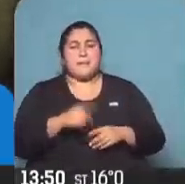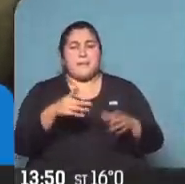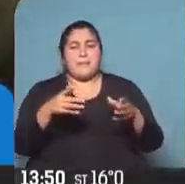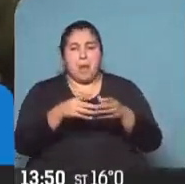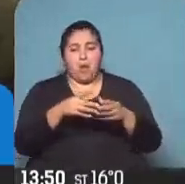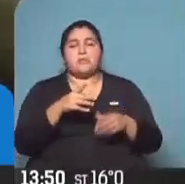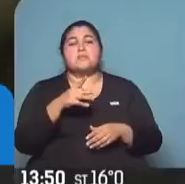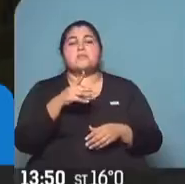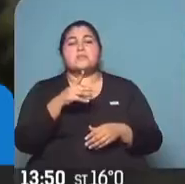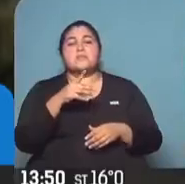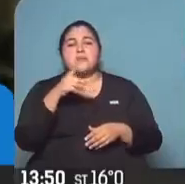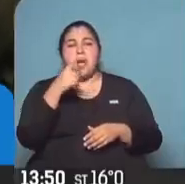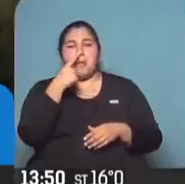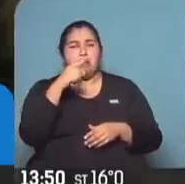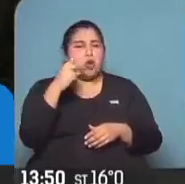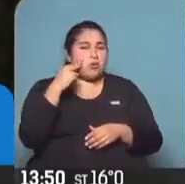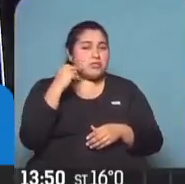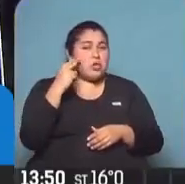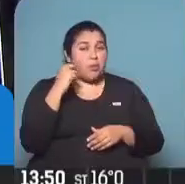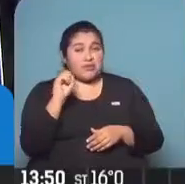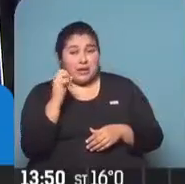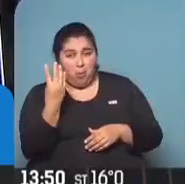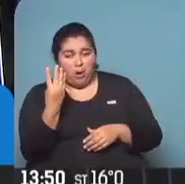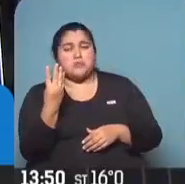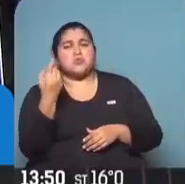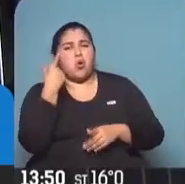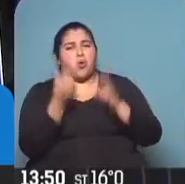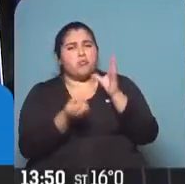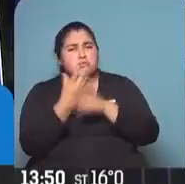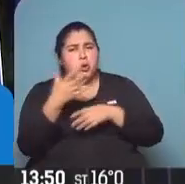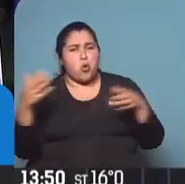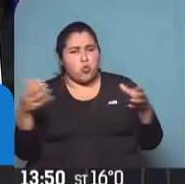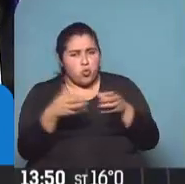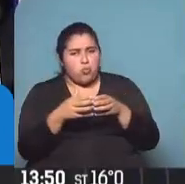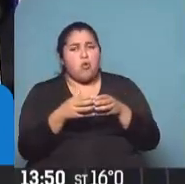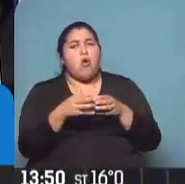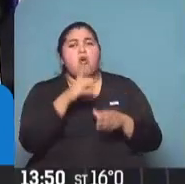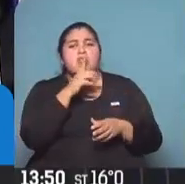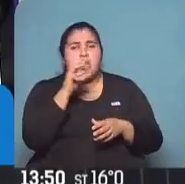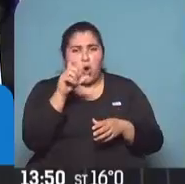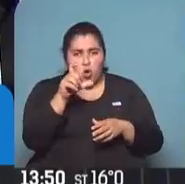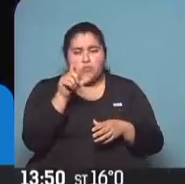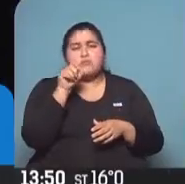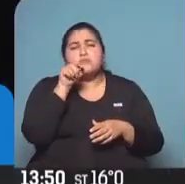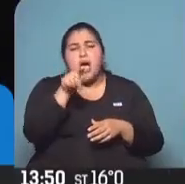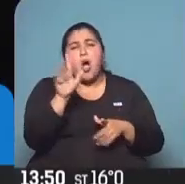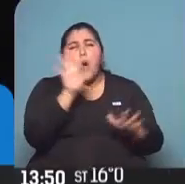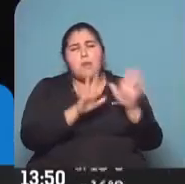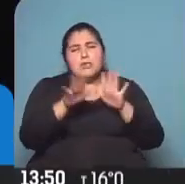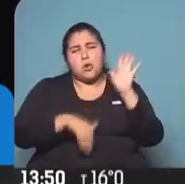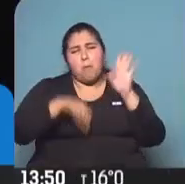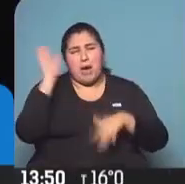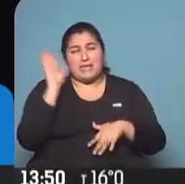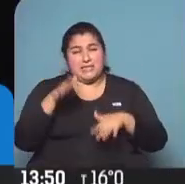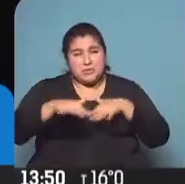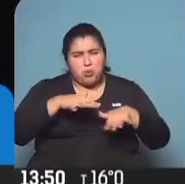creado en 1994 con la misión de tres respuestas rápidas habitaciones de máxima continuidad